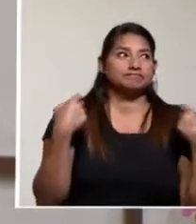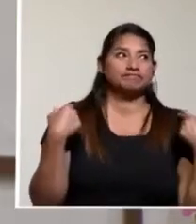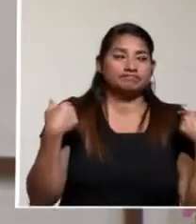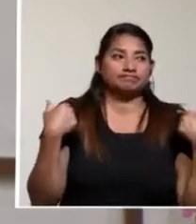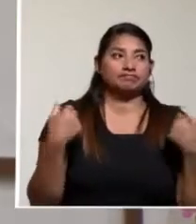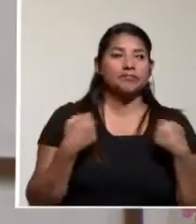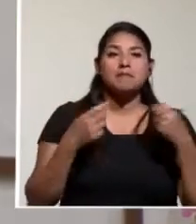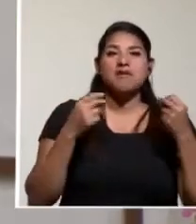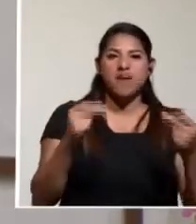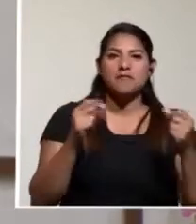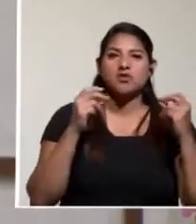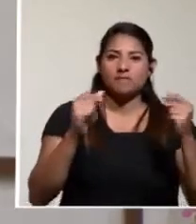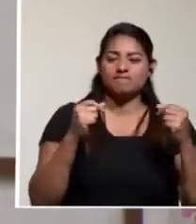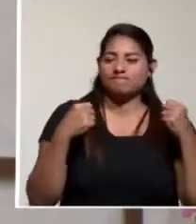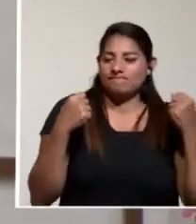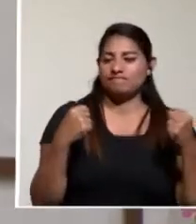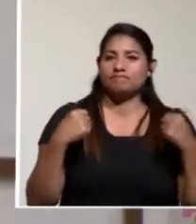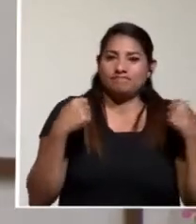¡Más rápido!